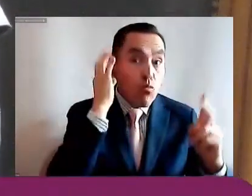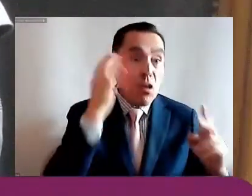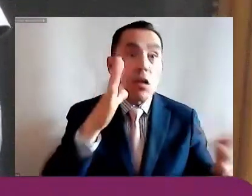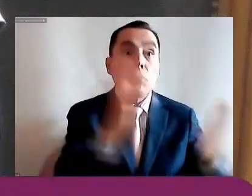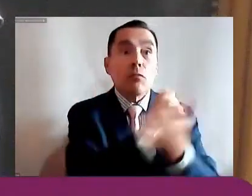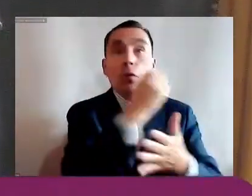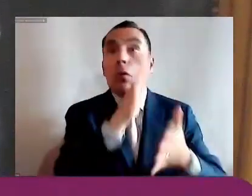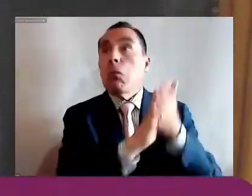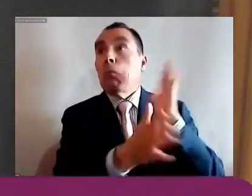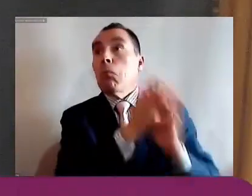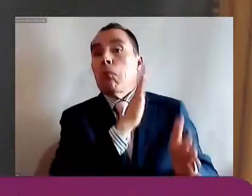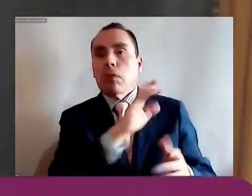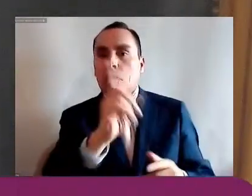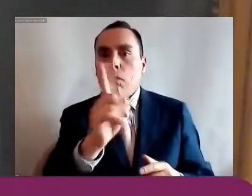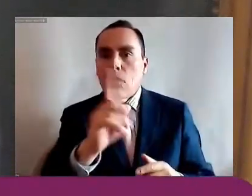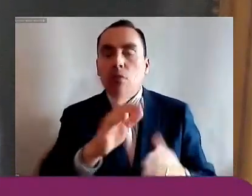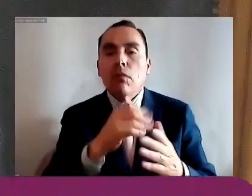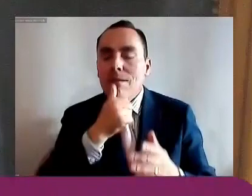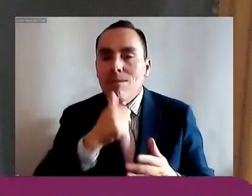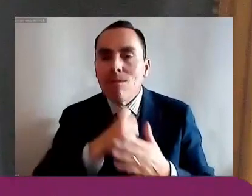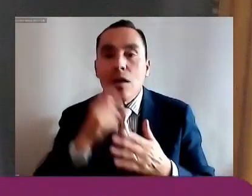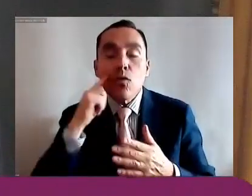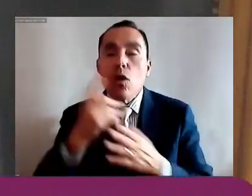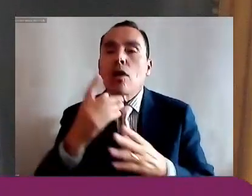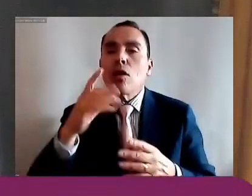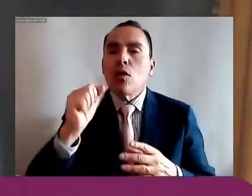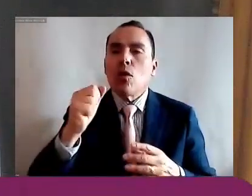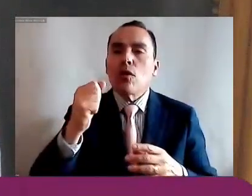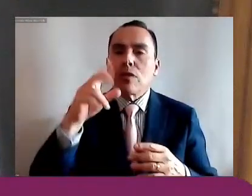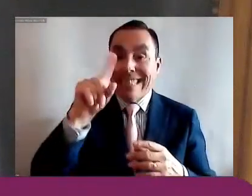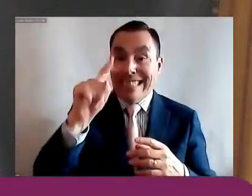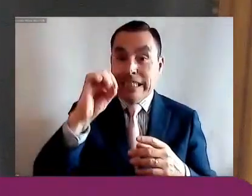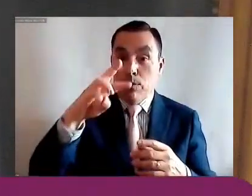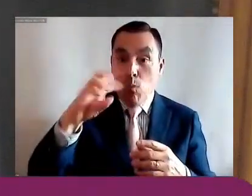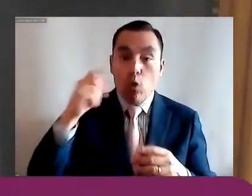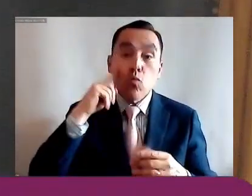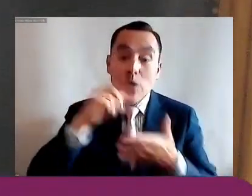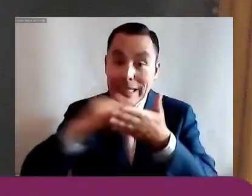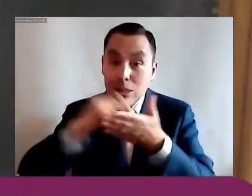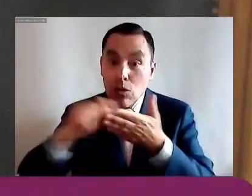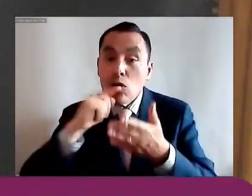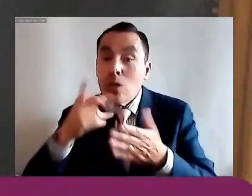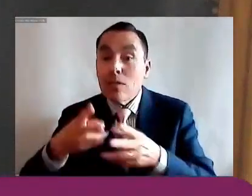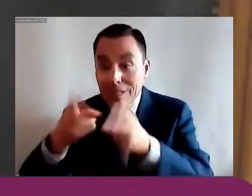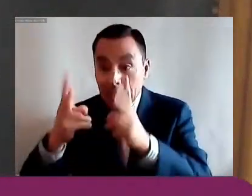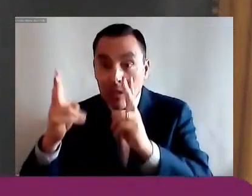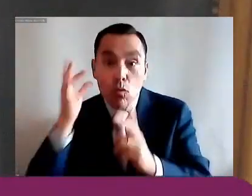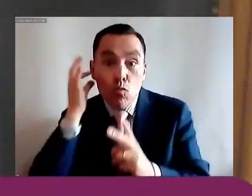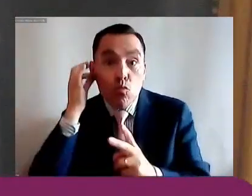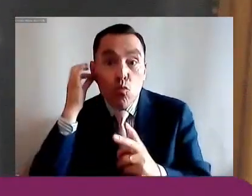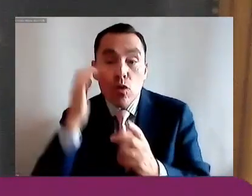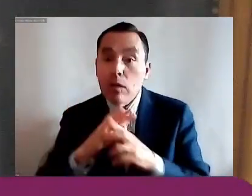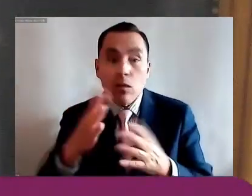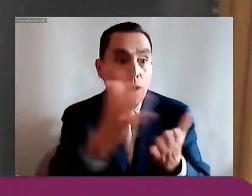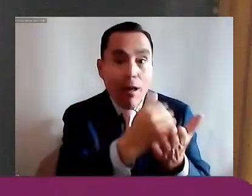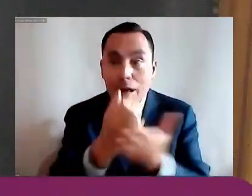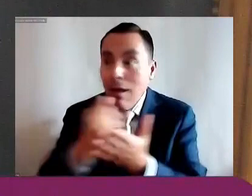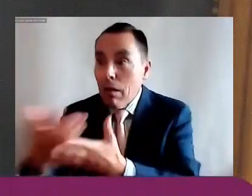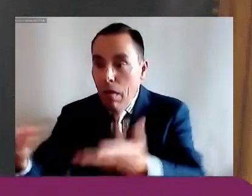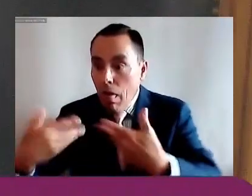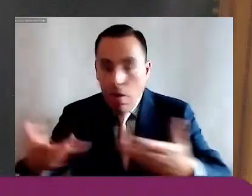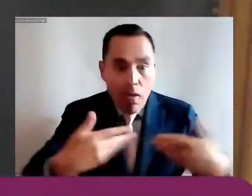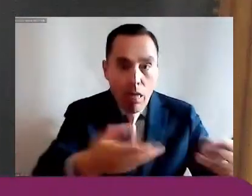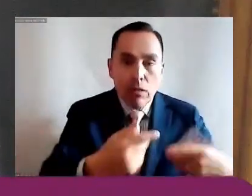por ahí una frase de Simone de Beauvoir que dice que los derechos de las mujeres nunca son adquiridos, sino constantemente